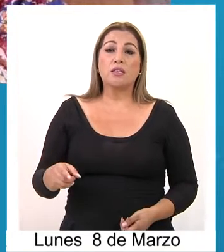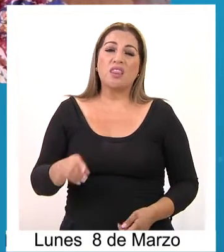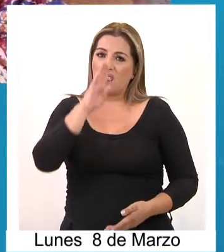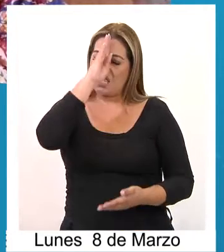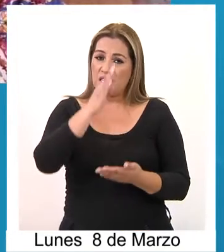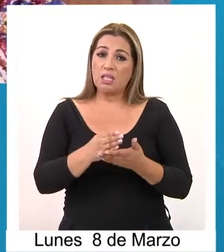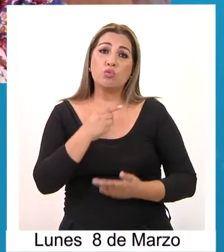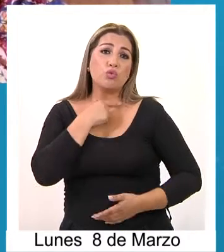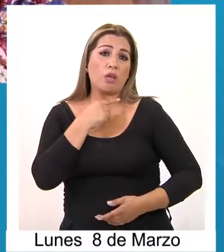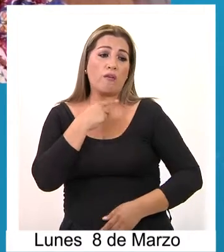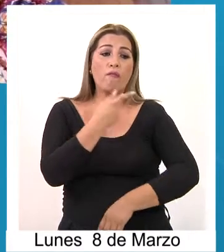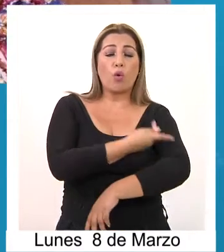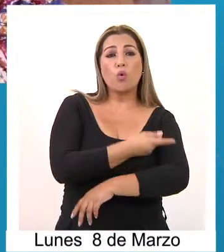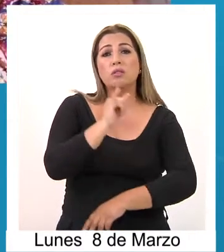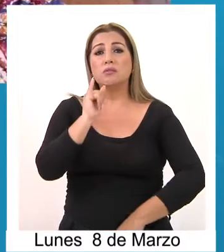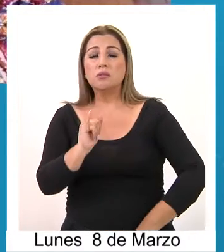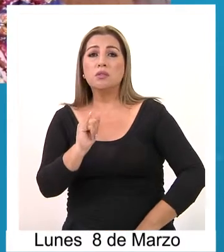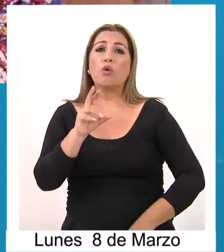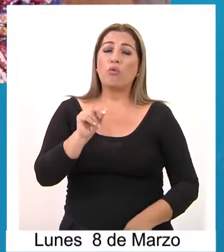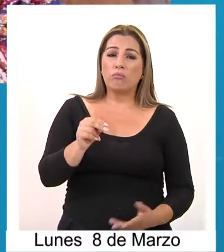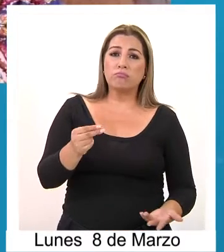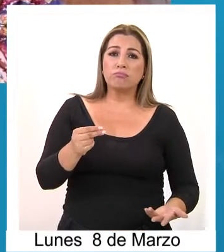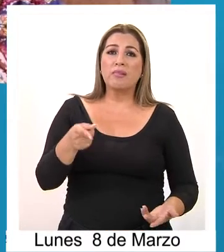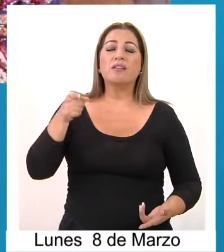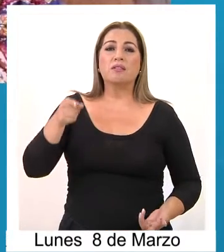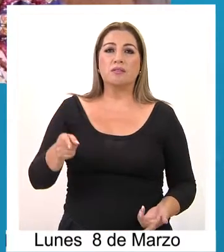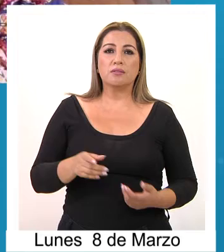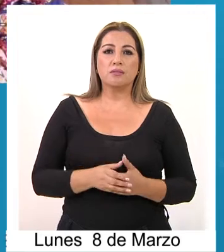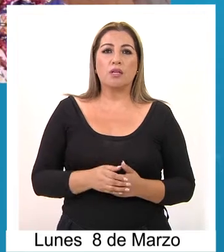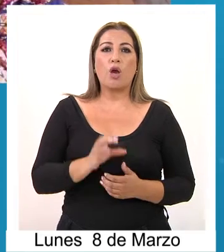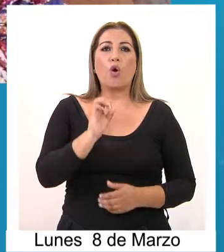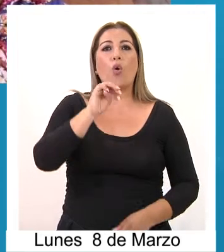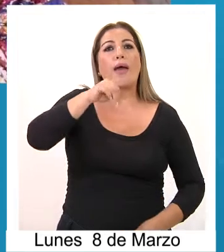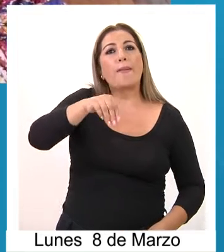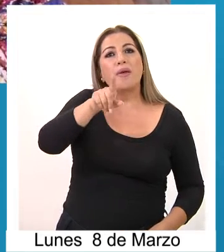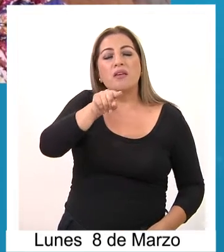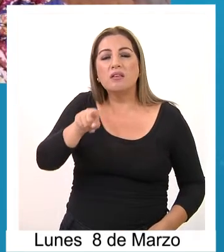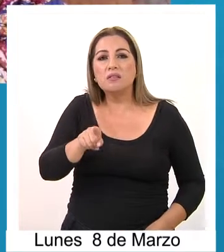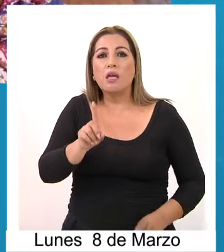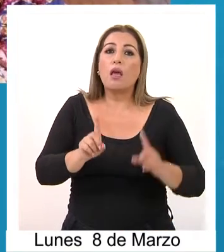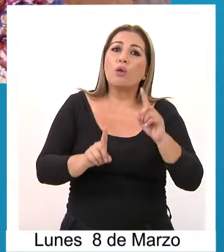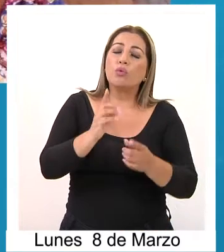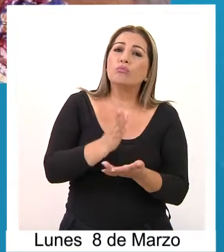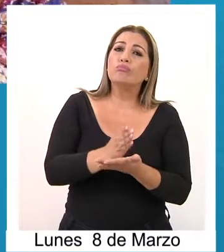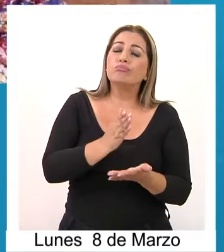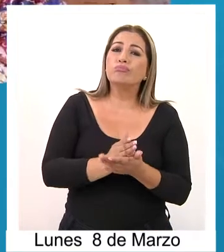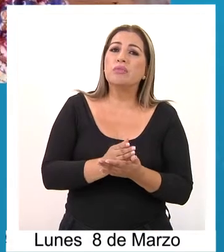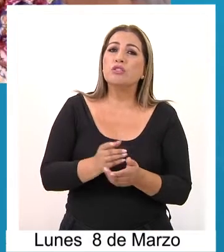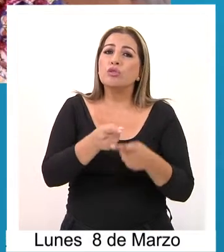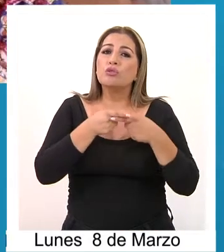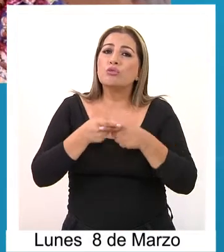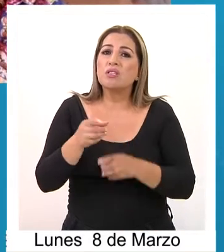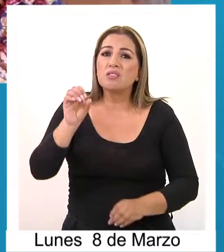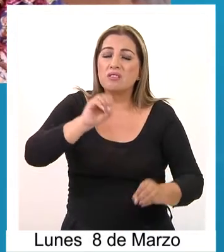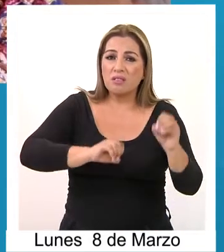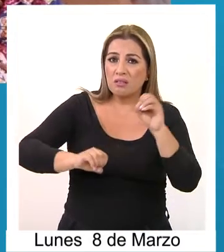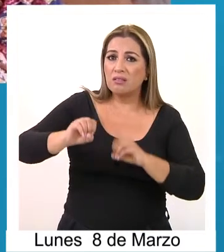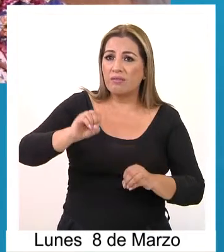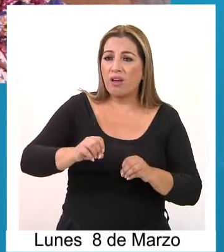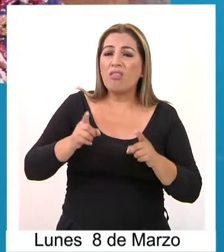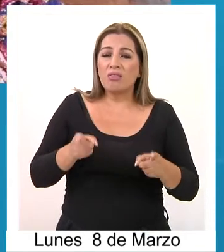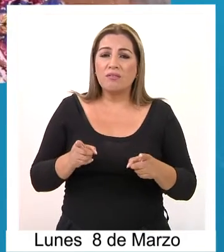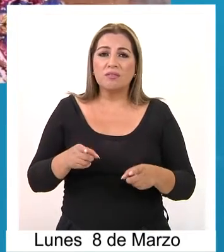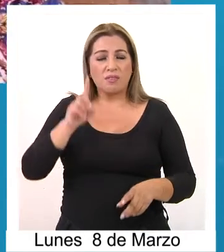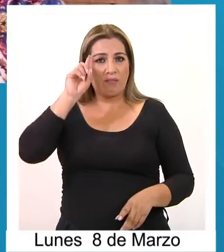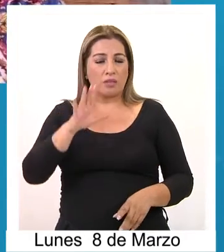si se vacuna o no. Y esta opinión es compartida por muchas entidades como la OMS y los principales colegios y sociedades científicas de ginecólogos y